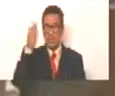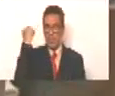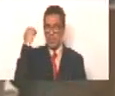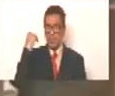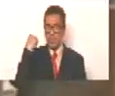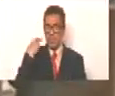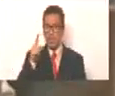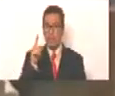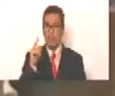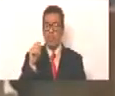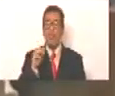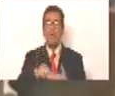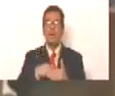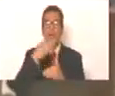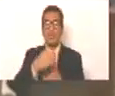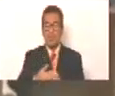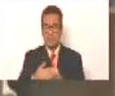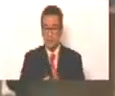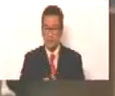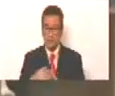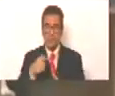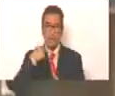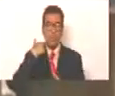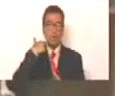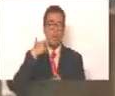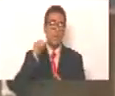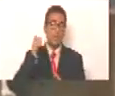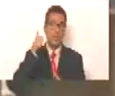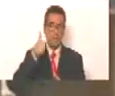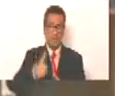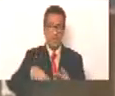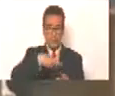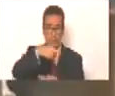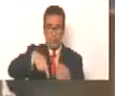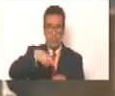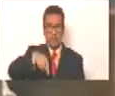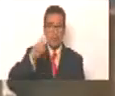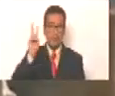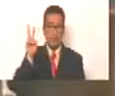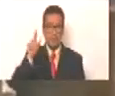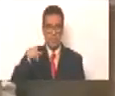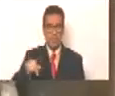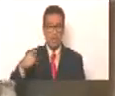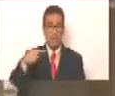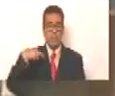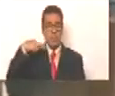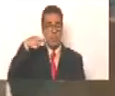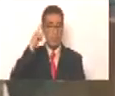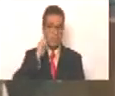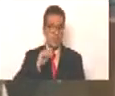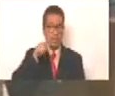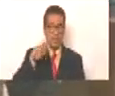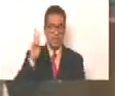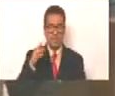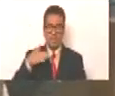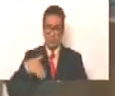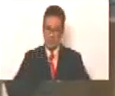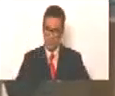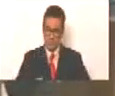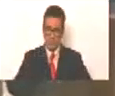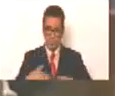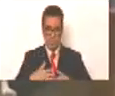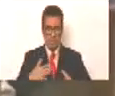del paso a la inmortalidad del comandante eterno de la Revolución Bolivariana, Hugo Chávez Frías, quien luchó incansablemente por